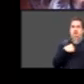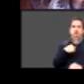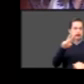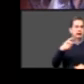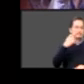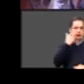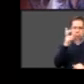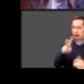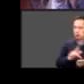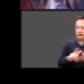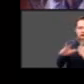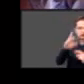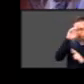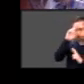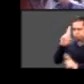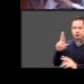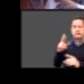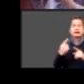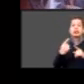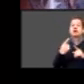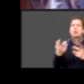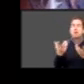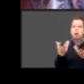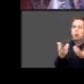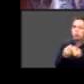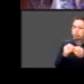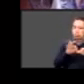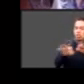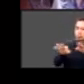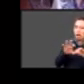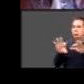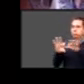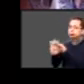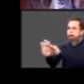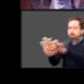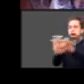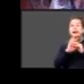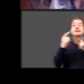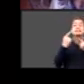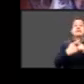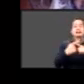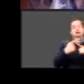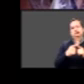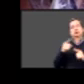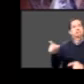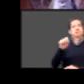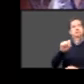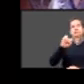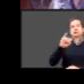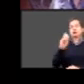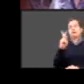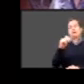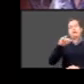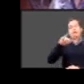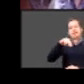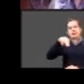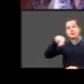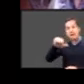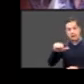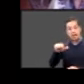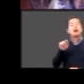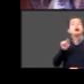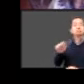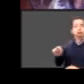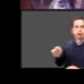que ha sido muy arduo que ha realizado el sistema nacional con toda la colaboración y la disposición